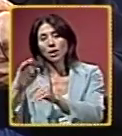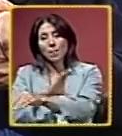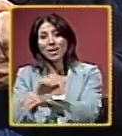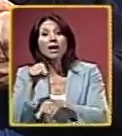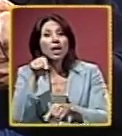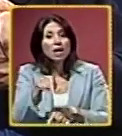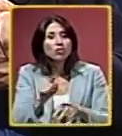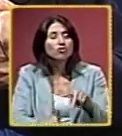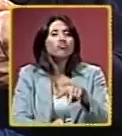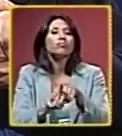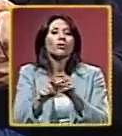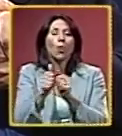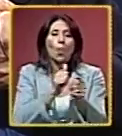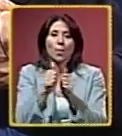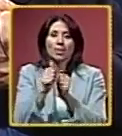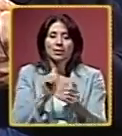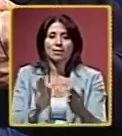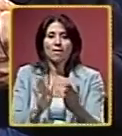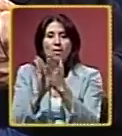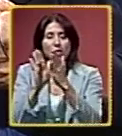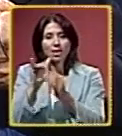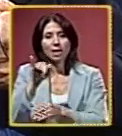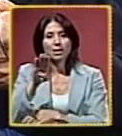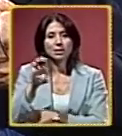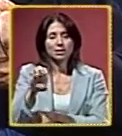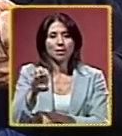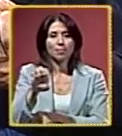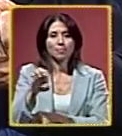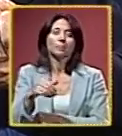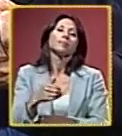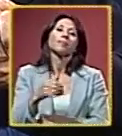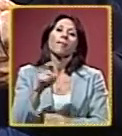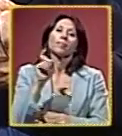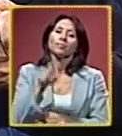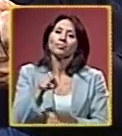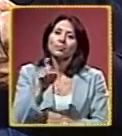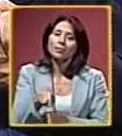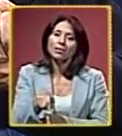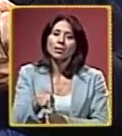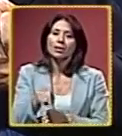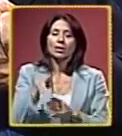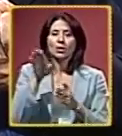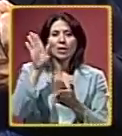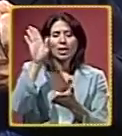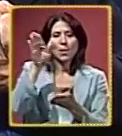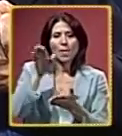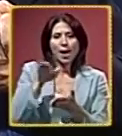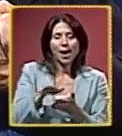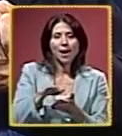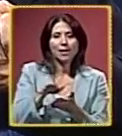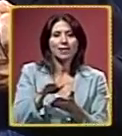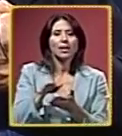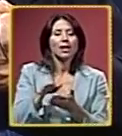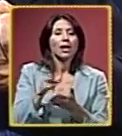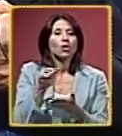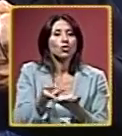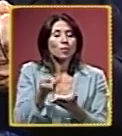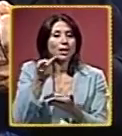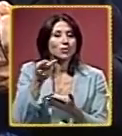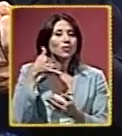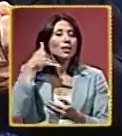ICE, que ha tenido que bajar las tarifas internacionales por la competencia,